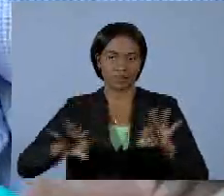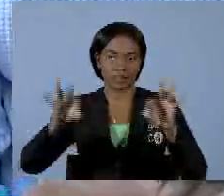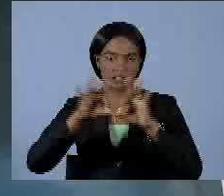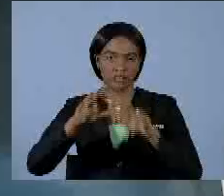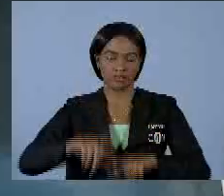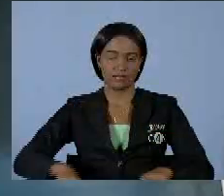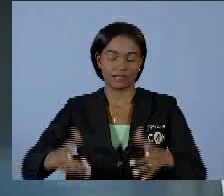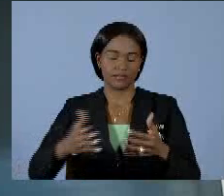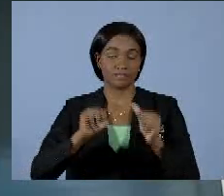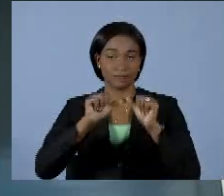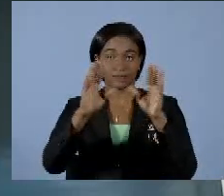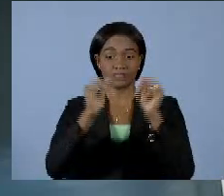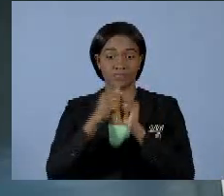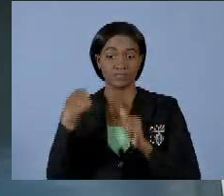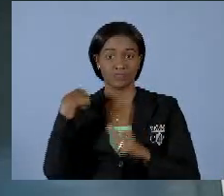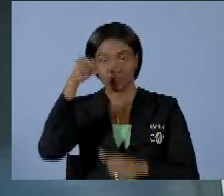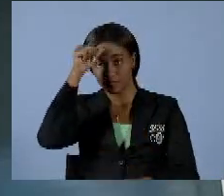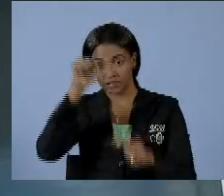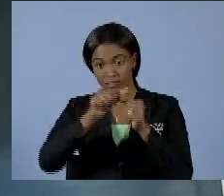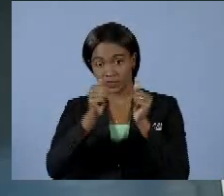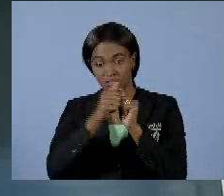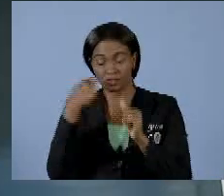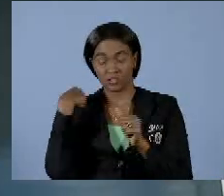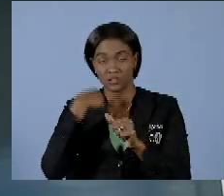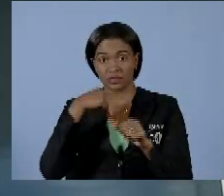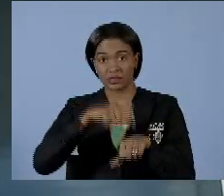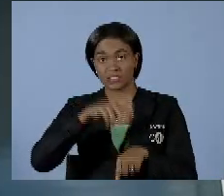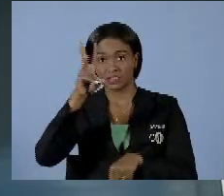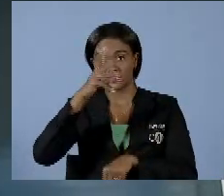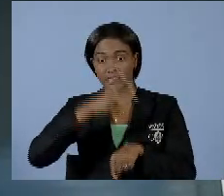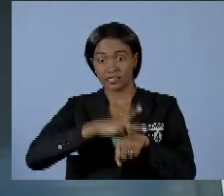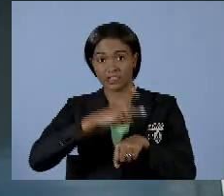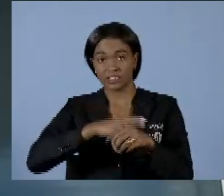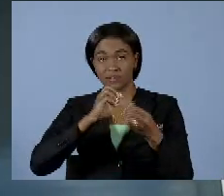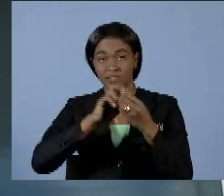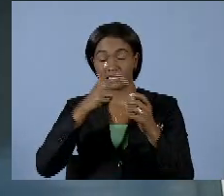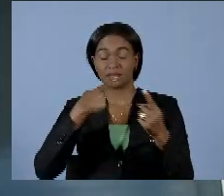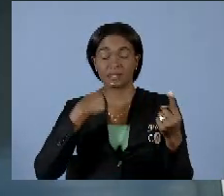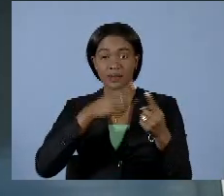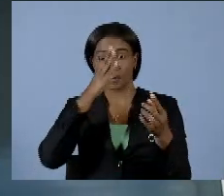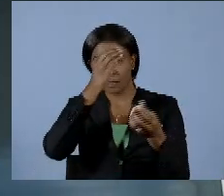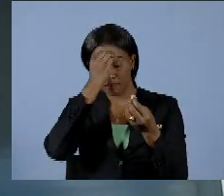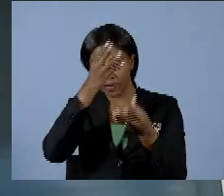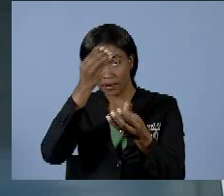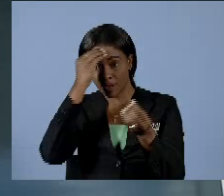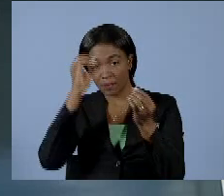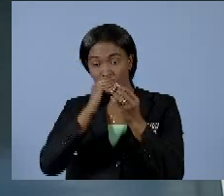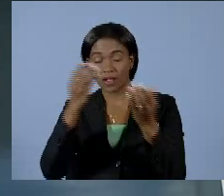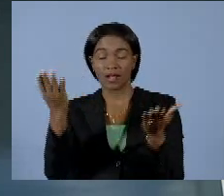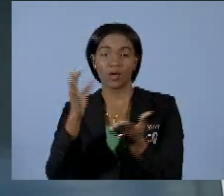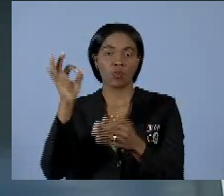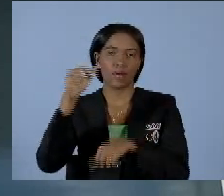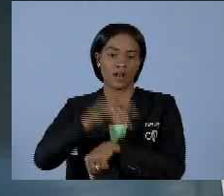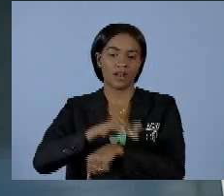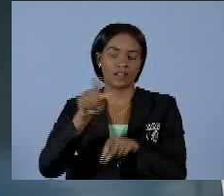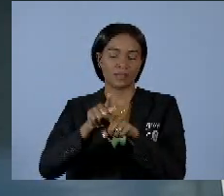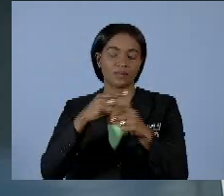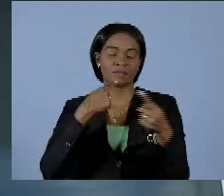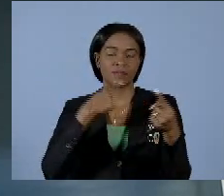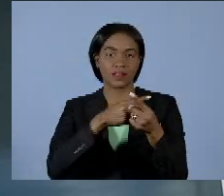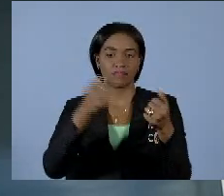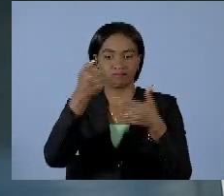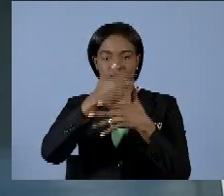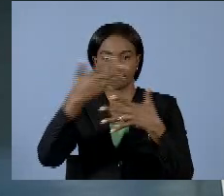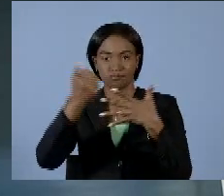sector. Mantenga la sintonía, recuerde, con nosotros a las 6 de la tarde, la tercera emisión, tendremos los detalles, y a las 9 de la noche, en la emisión estelar, también un